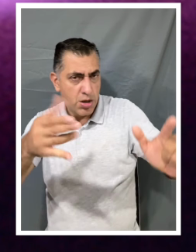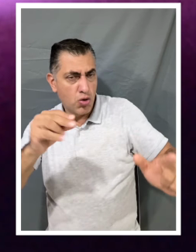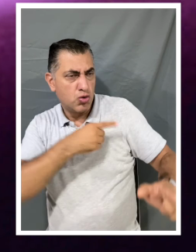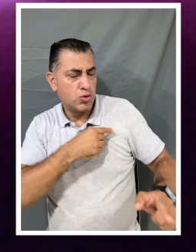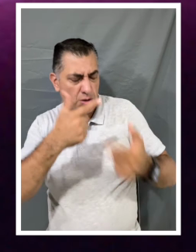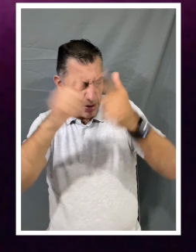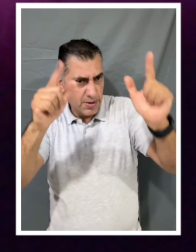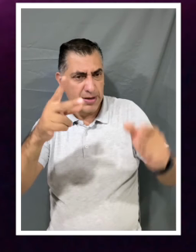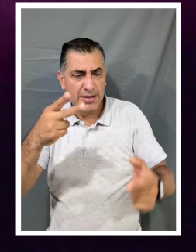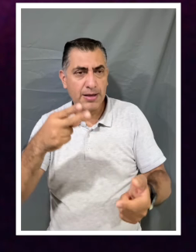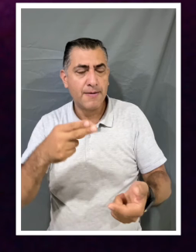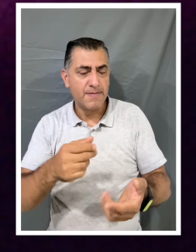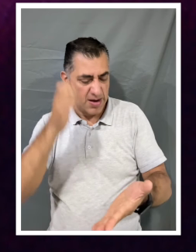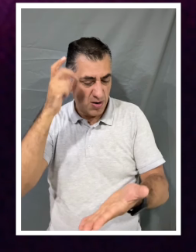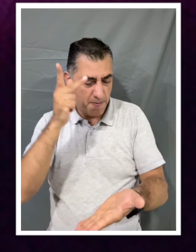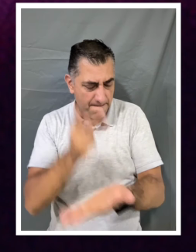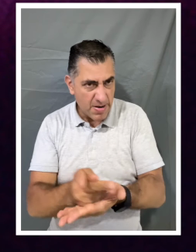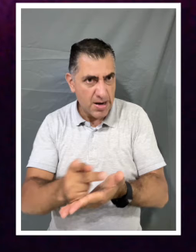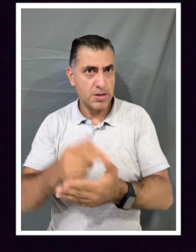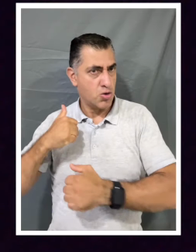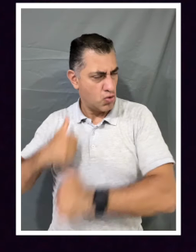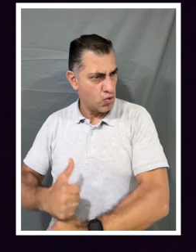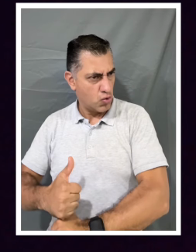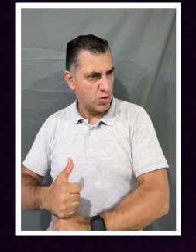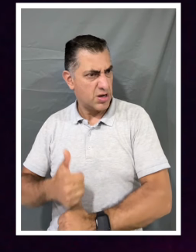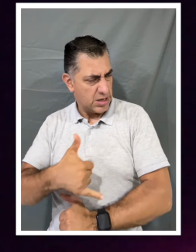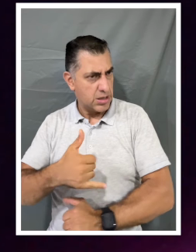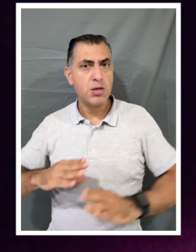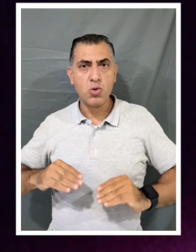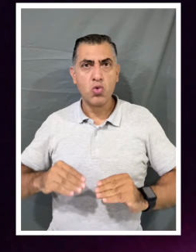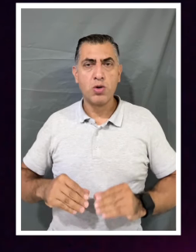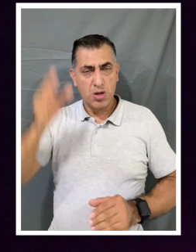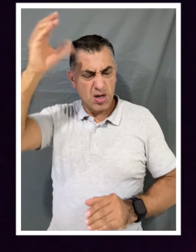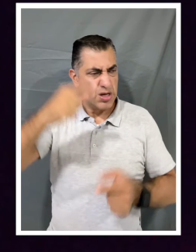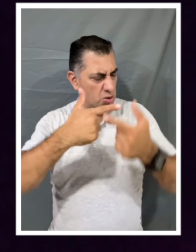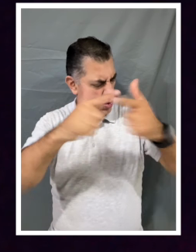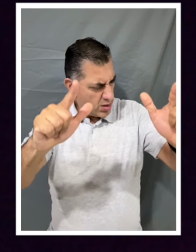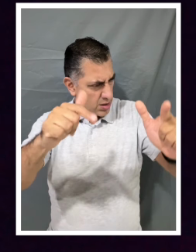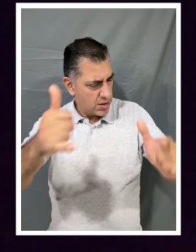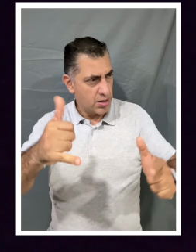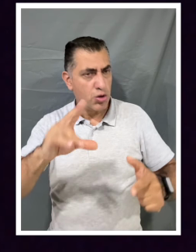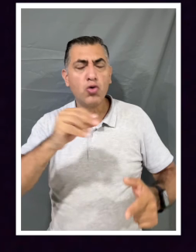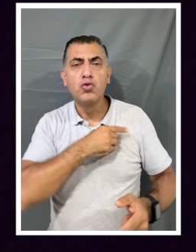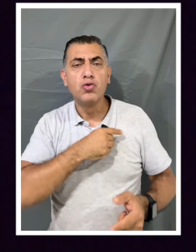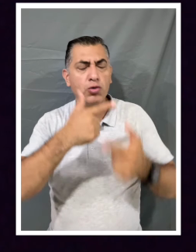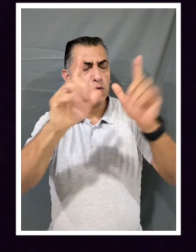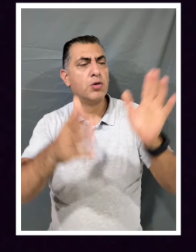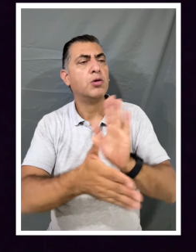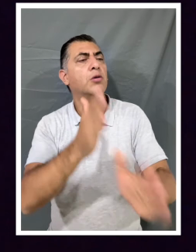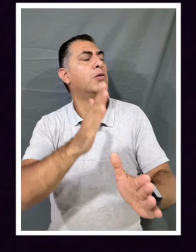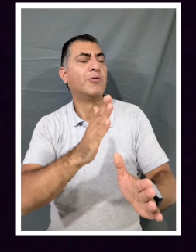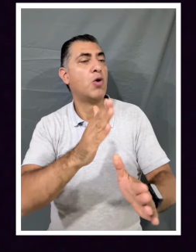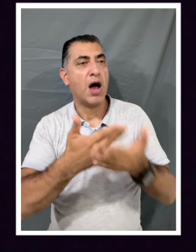solo nos libera nos hace parte de su ejército y nos capacita es decir Cristo te libera y y no Solo dice ya vete